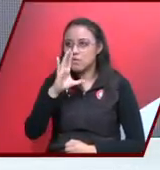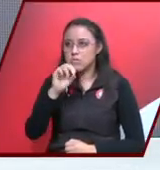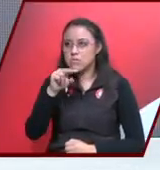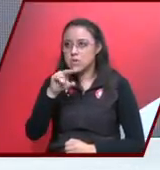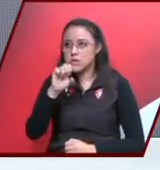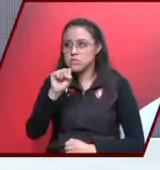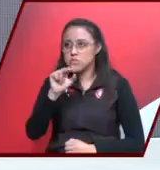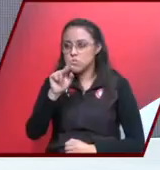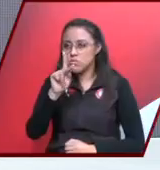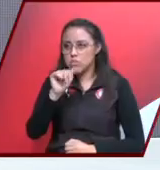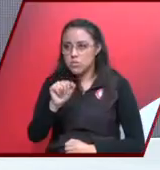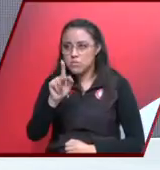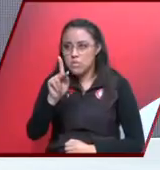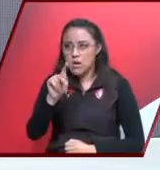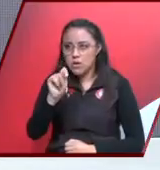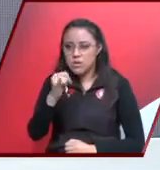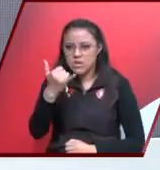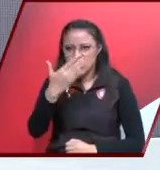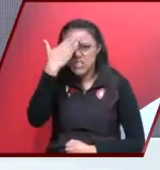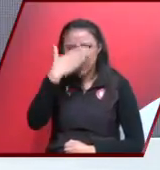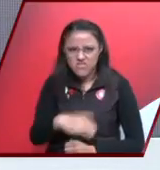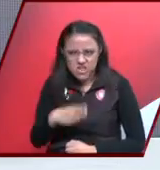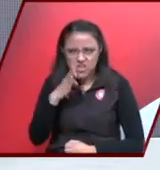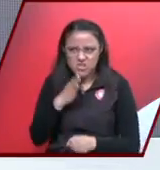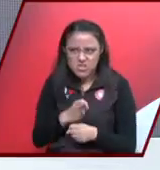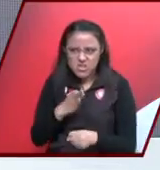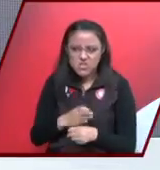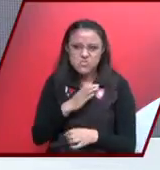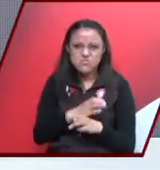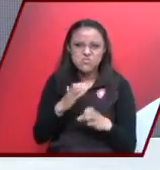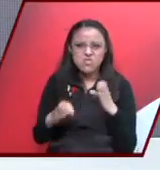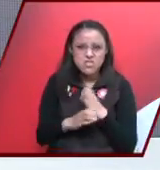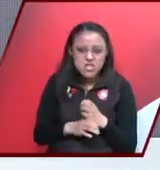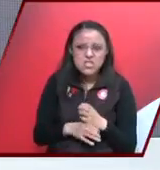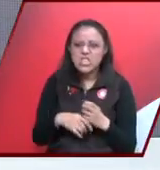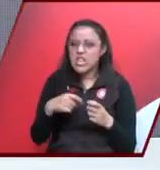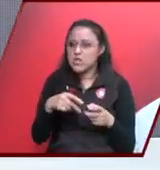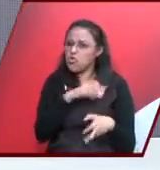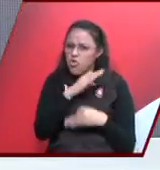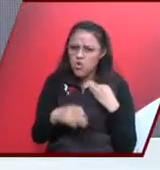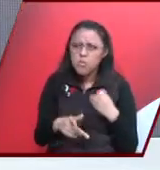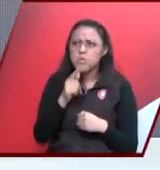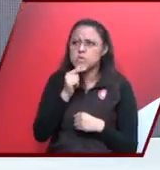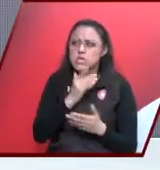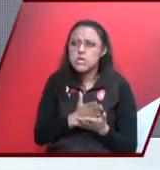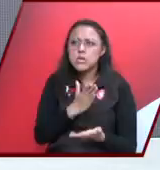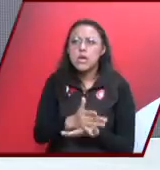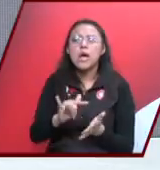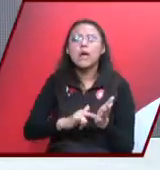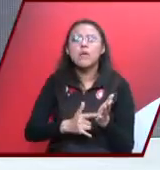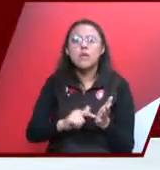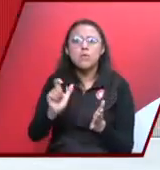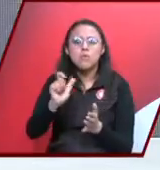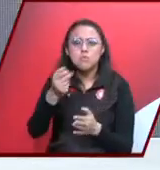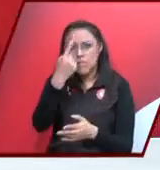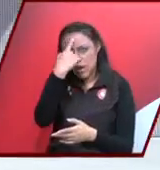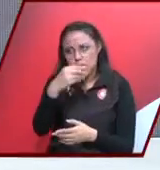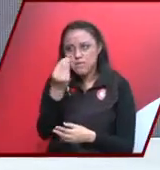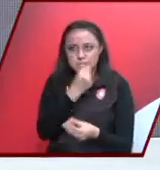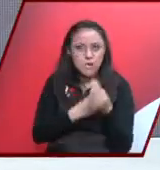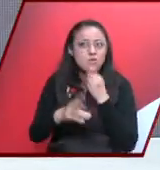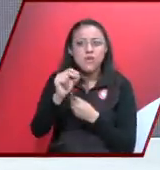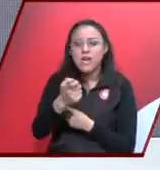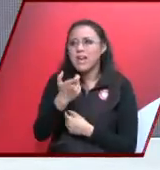Conasupo, después cuando te dice Pati, te dice, ¿sabes de qué? Vamos a ir por tus cosas, voy con policías y todo. ¿Cómo a qué hora llegan para prepararles algo de comer? No